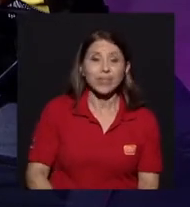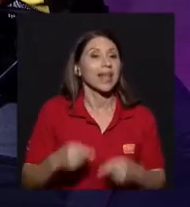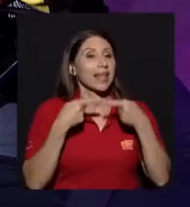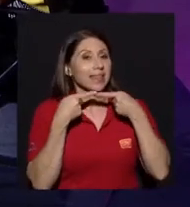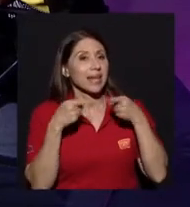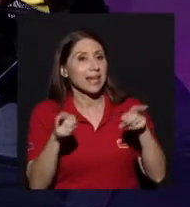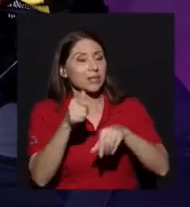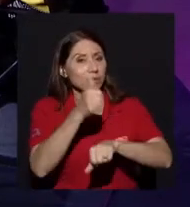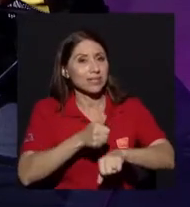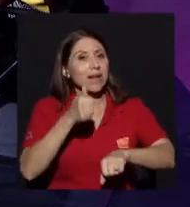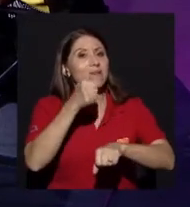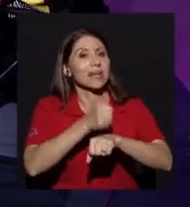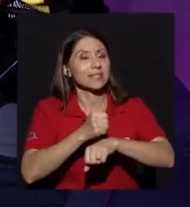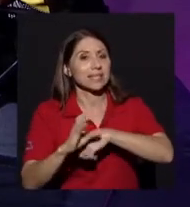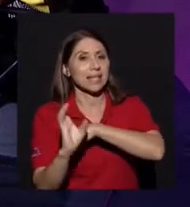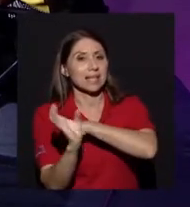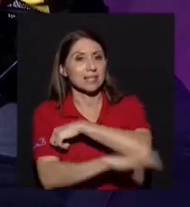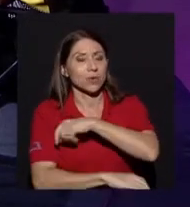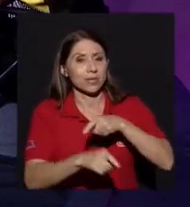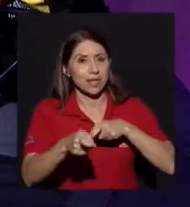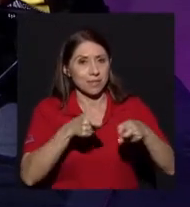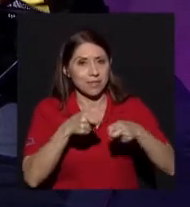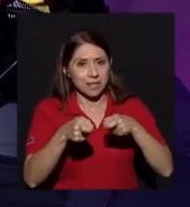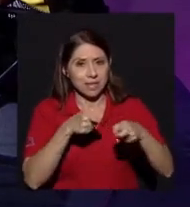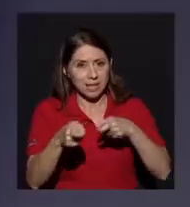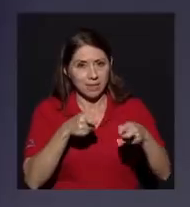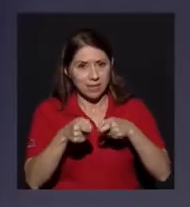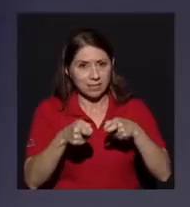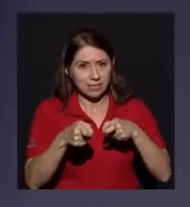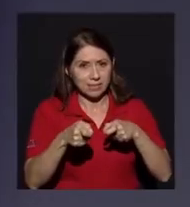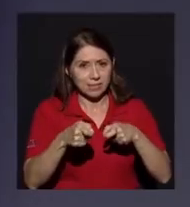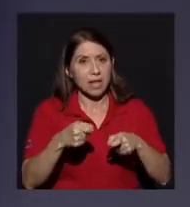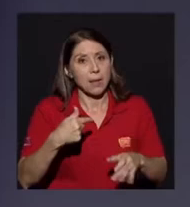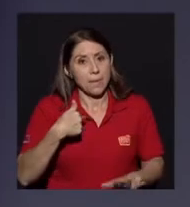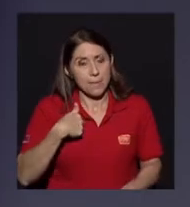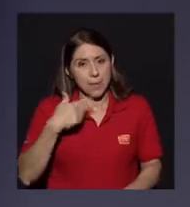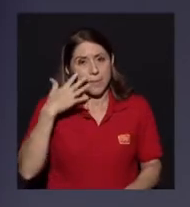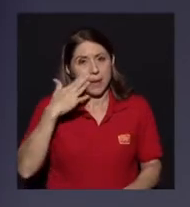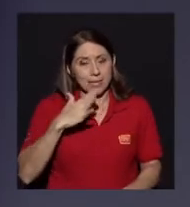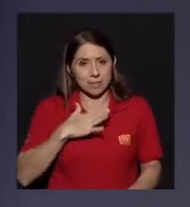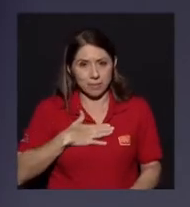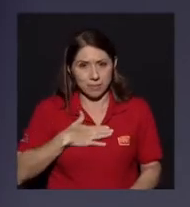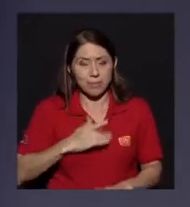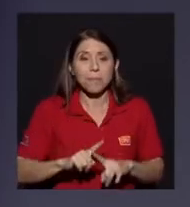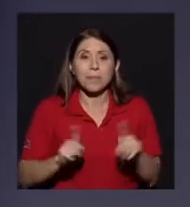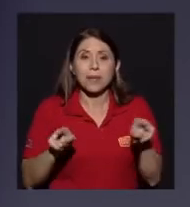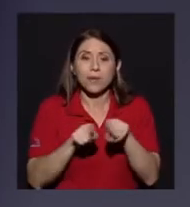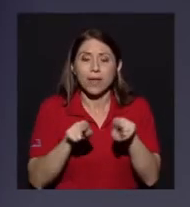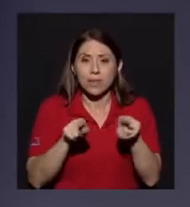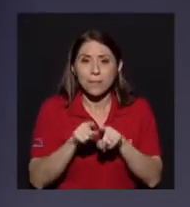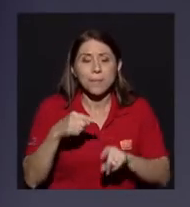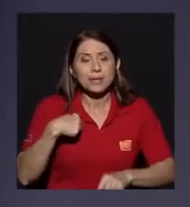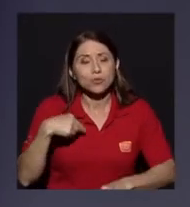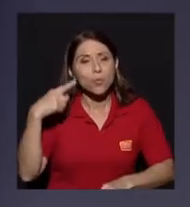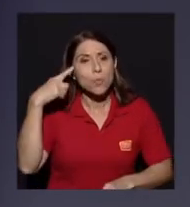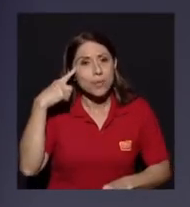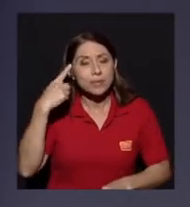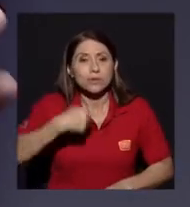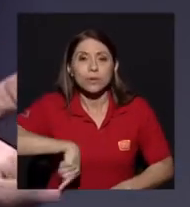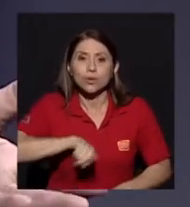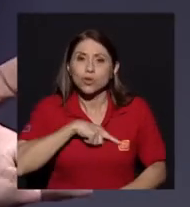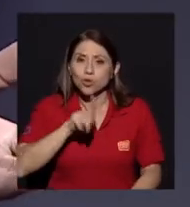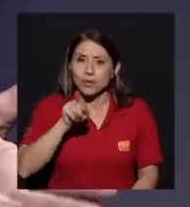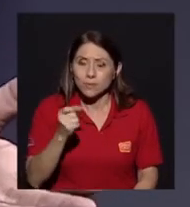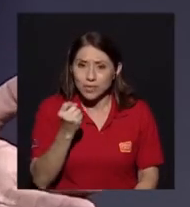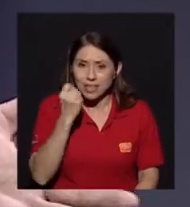centralmente sanciones administrativas me parece a mí pero además yo pienso que tenemos que entender por